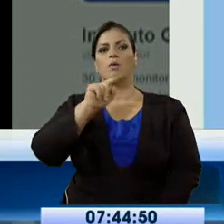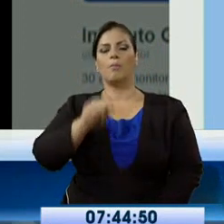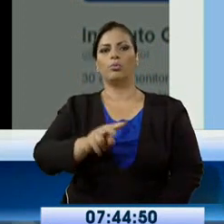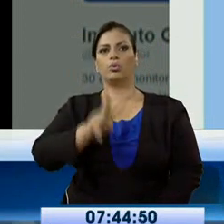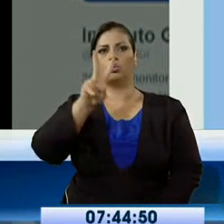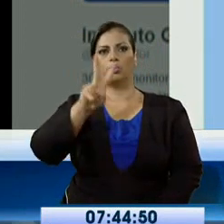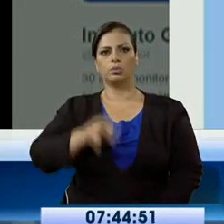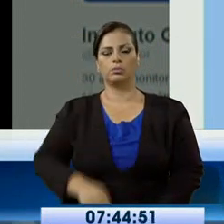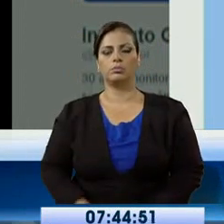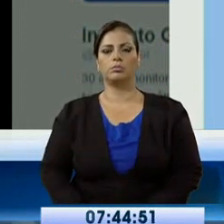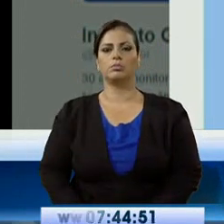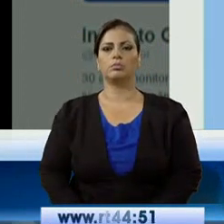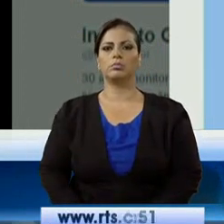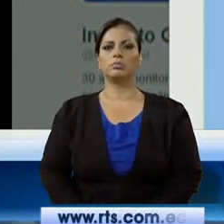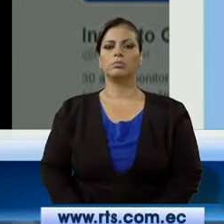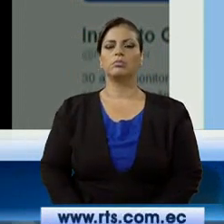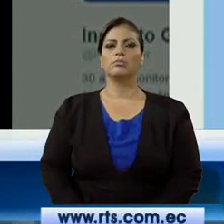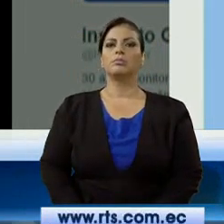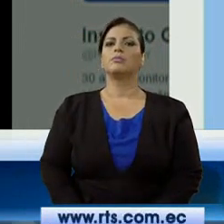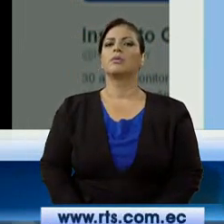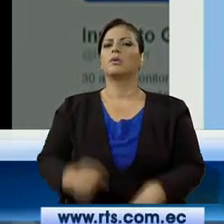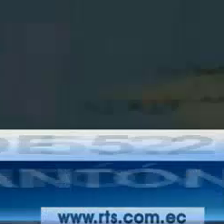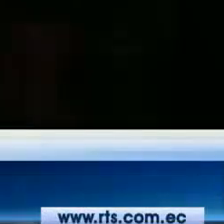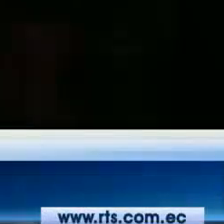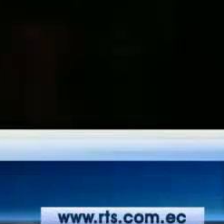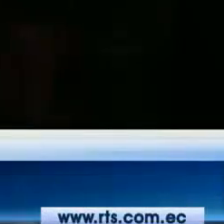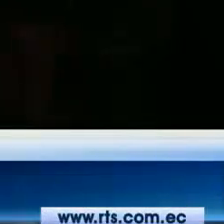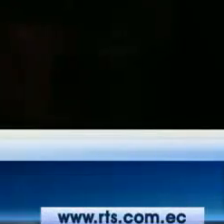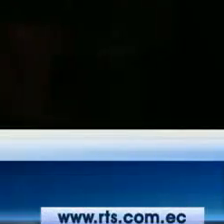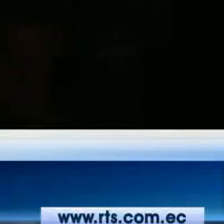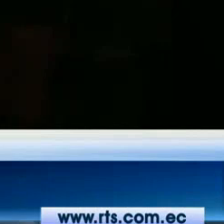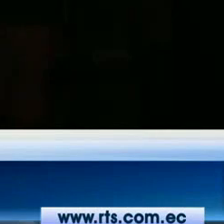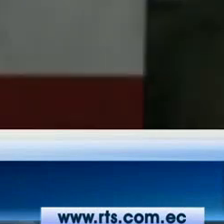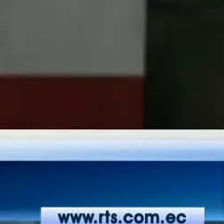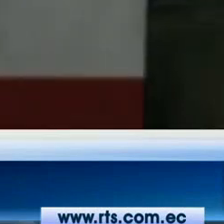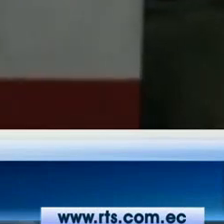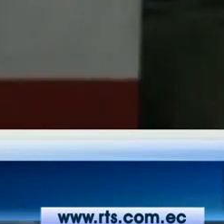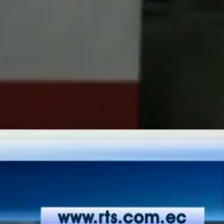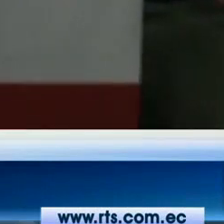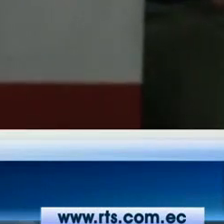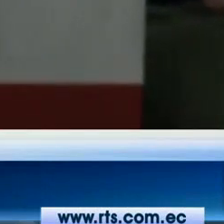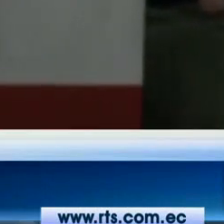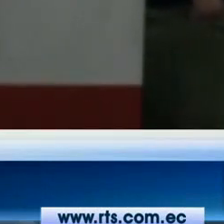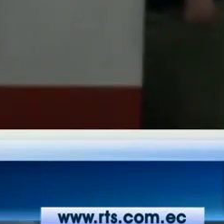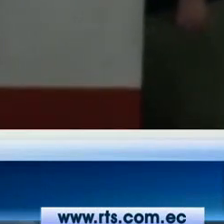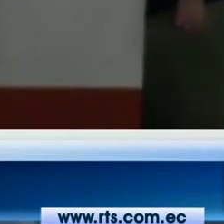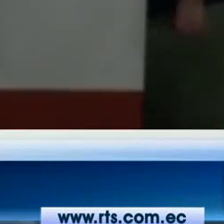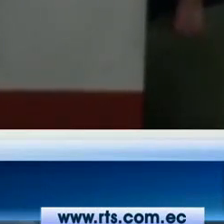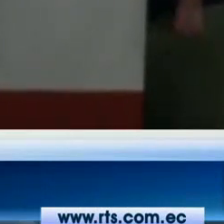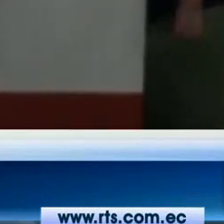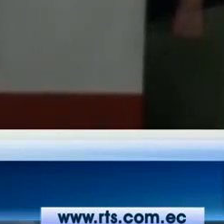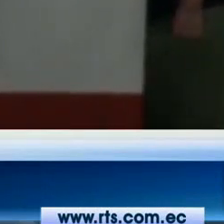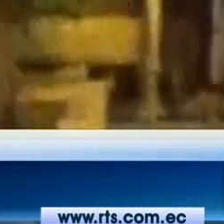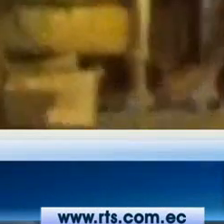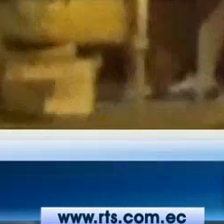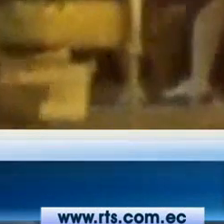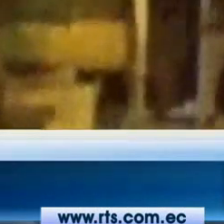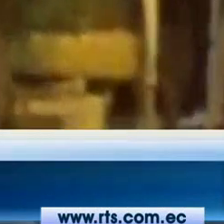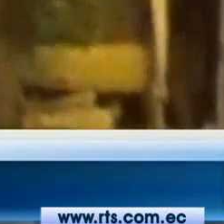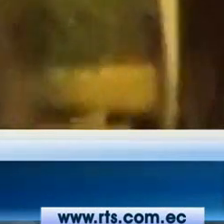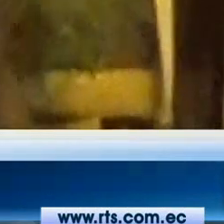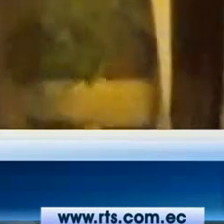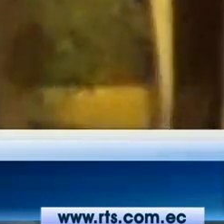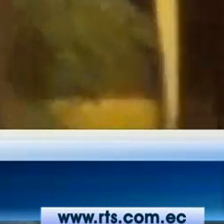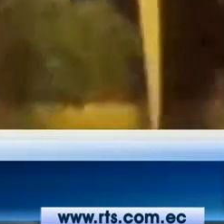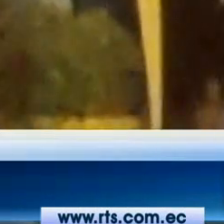5.2 grados en la escala de Richter. A las 23 horas, 25 minutos aproximadamente, Luisa, una pared cayó en Manta. Así